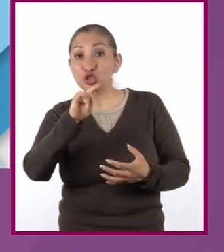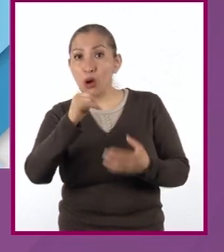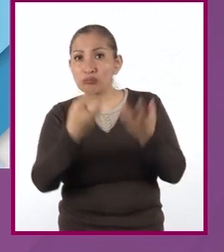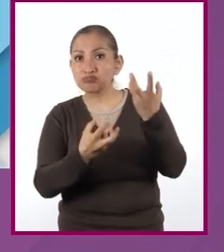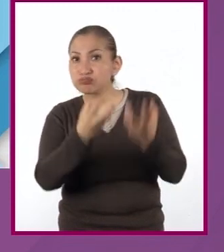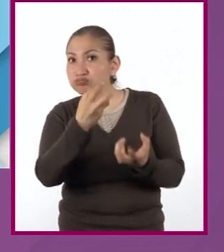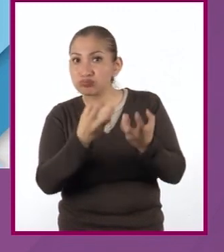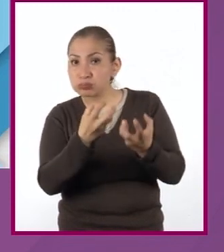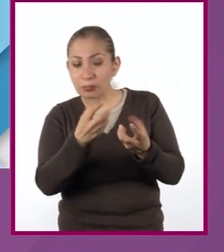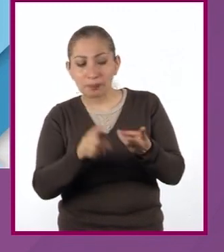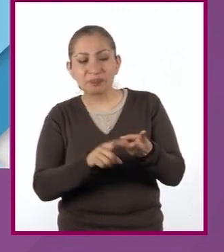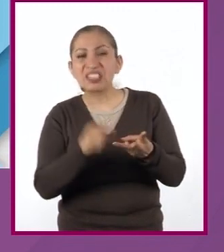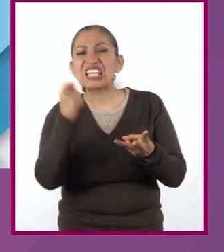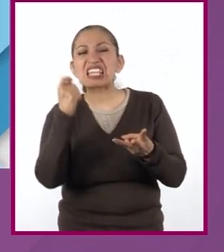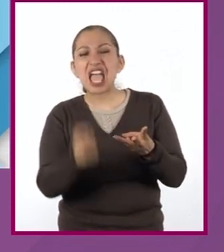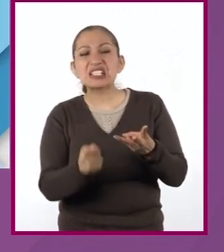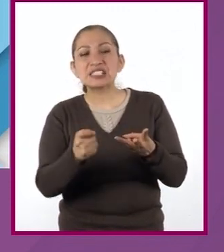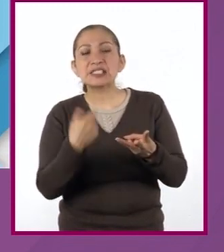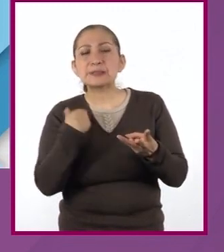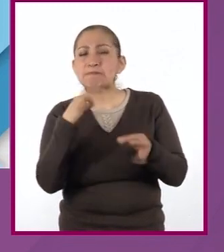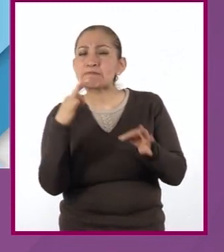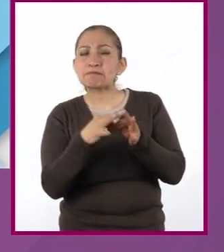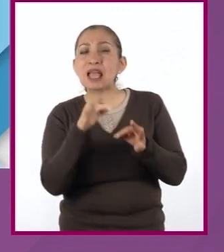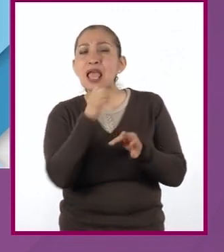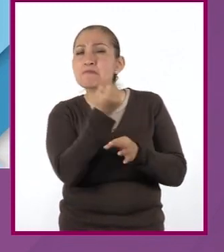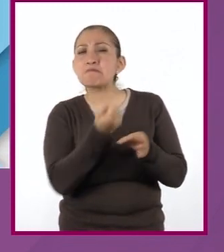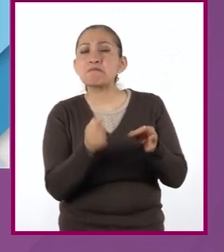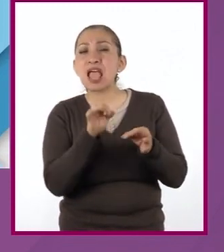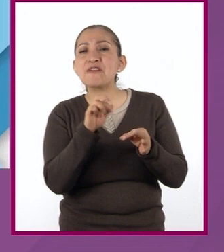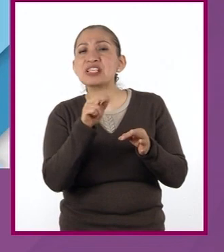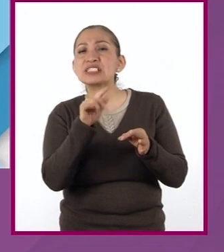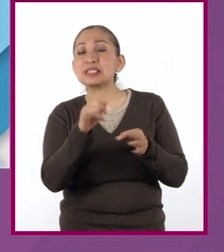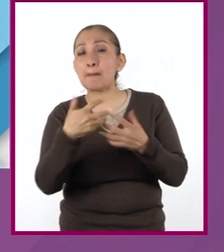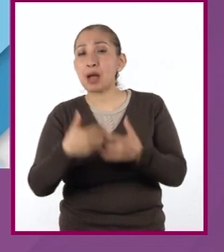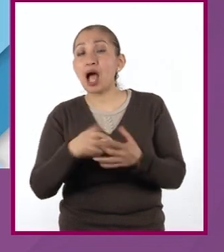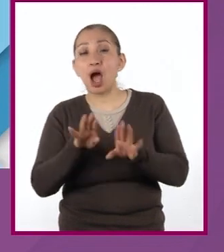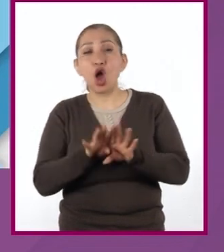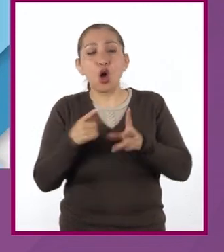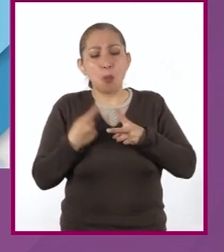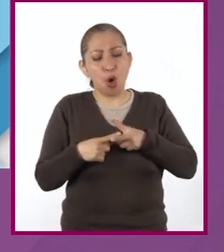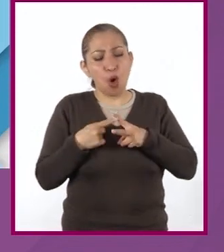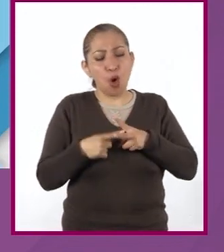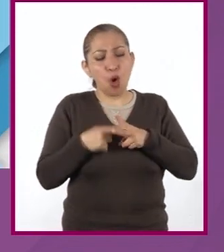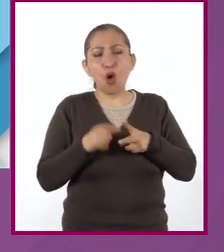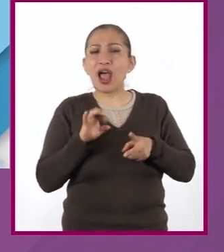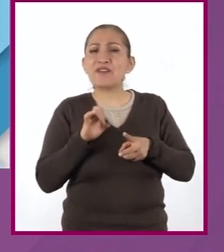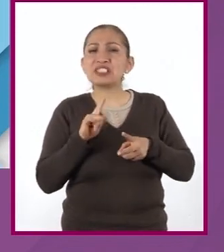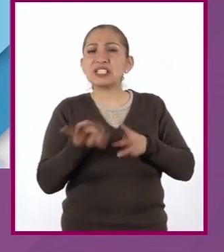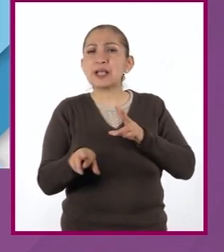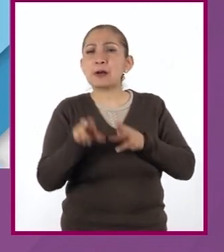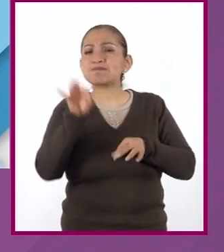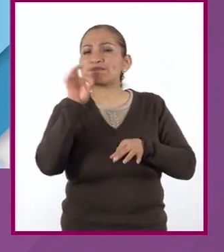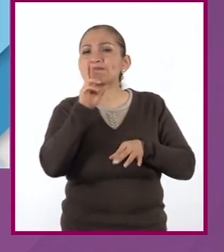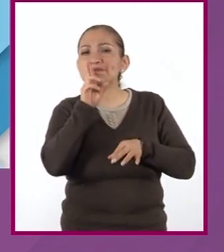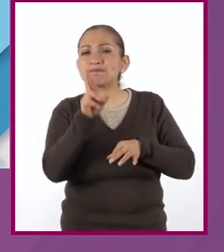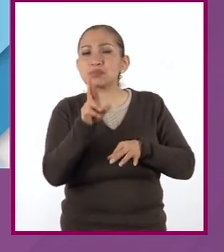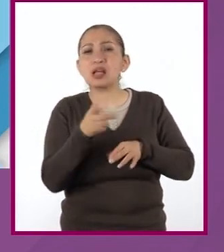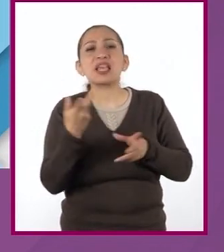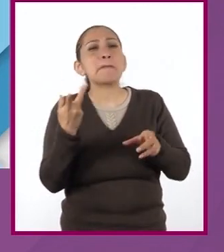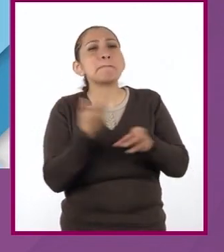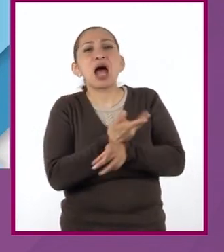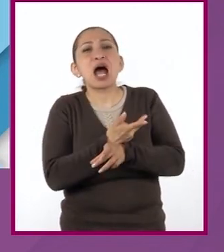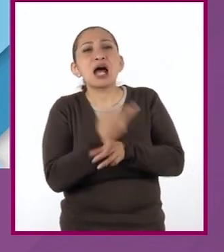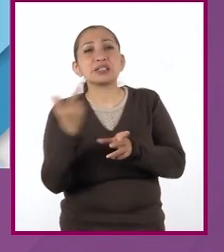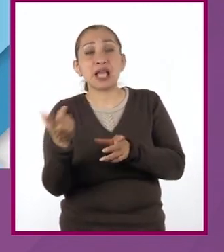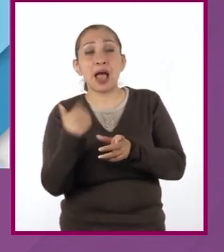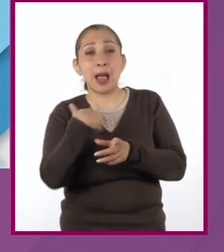combustión? ¿Qué es la eficiencia de una máquina? ¿Cómo se calcula la eficiencia? ¿Qué pasa con